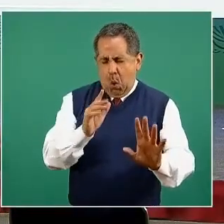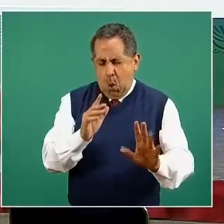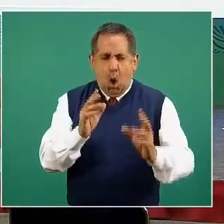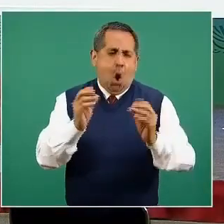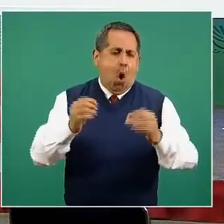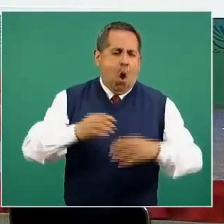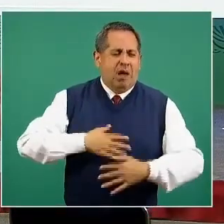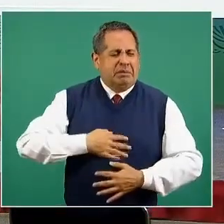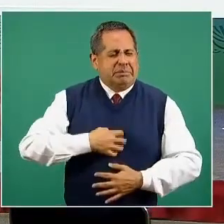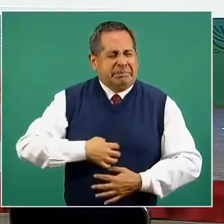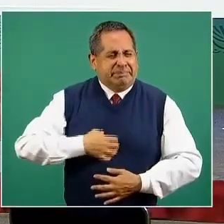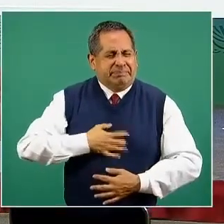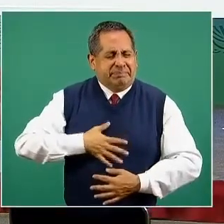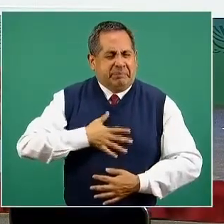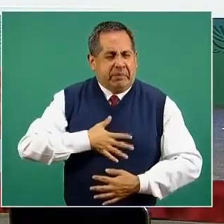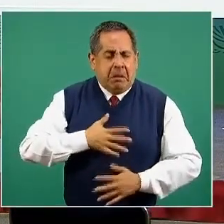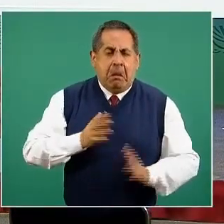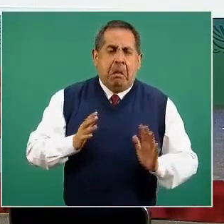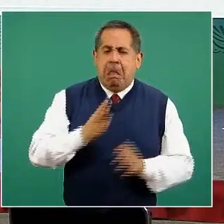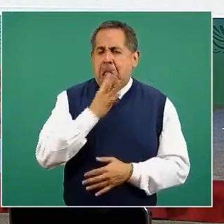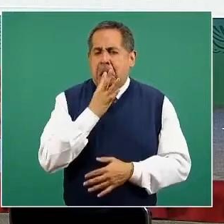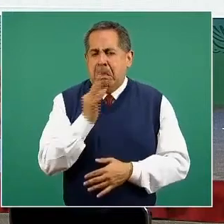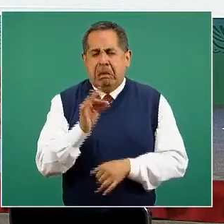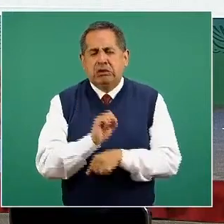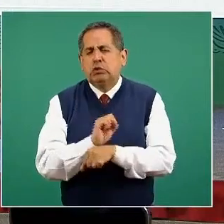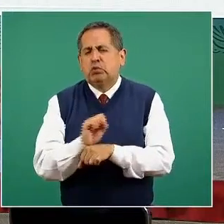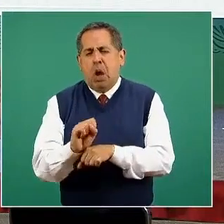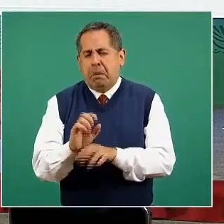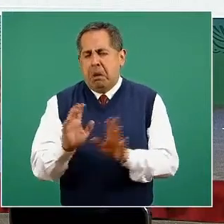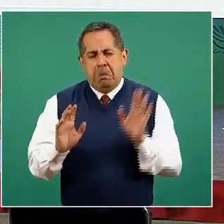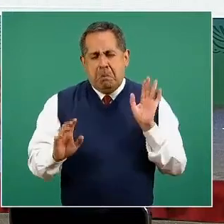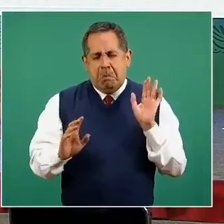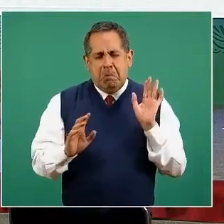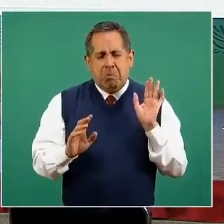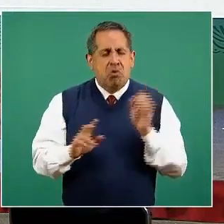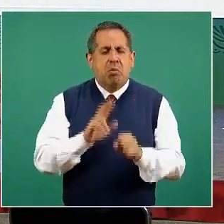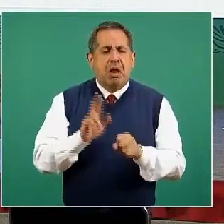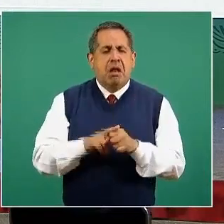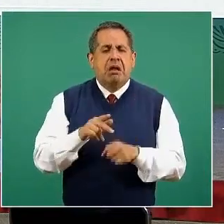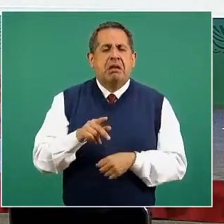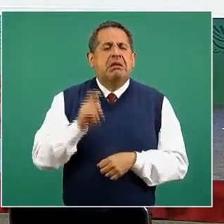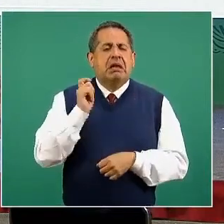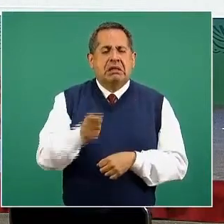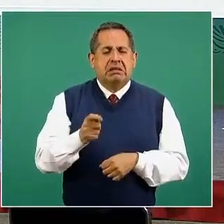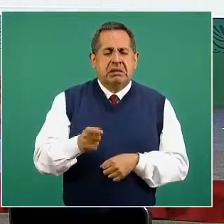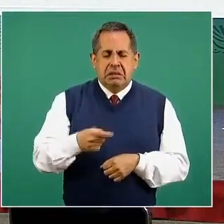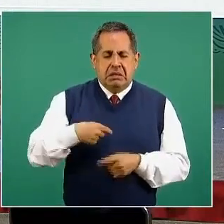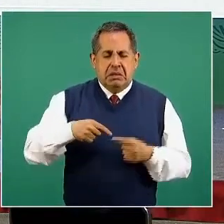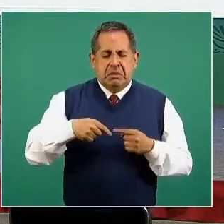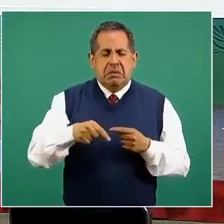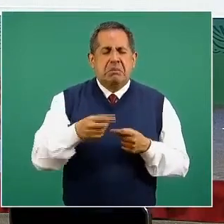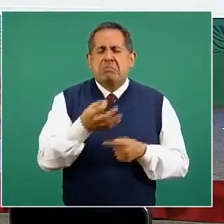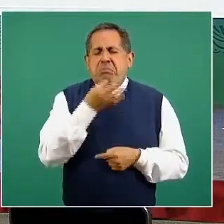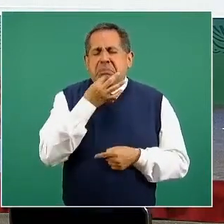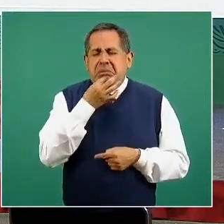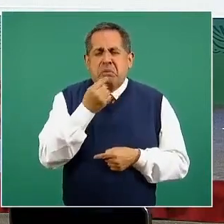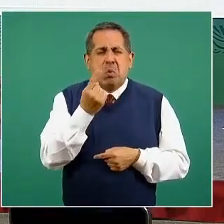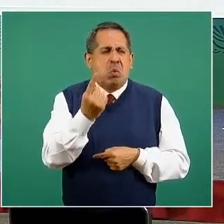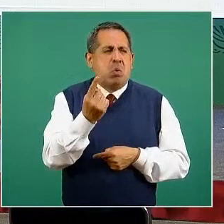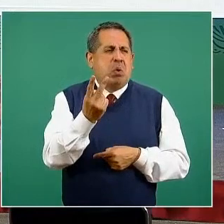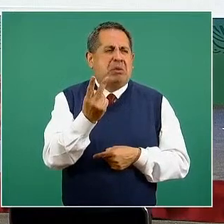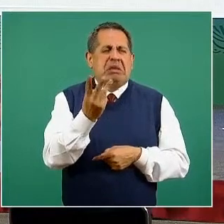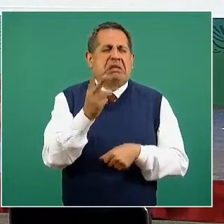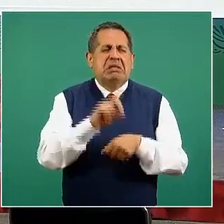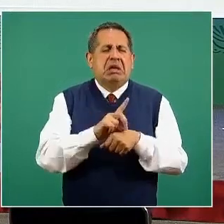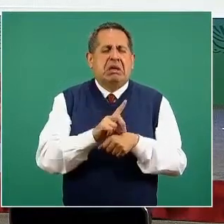y algunos síntomas de esta naturaleza. Estos síntomas generalmente resuelven en periodos cortos, 1, 2,